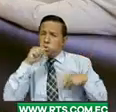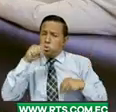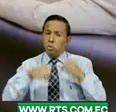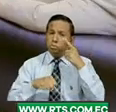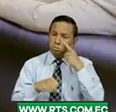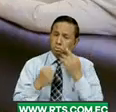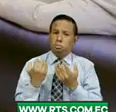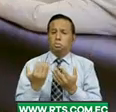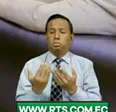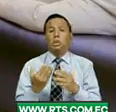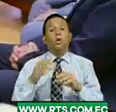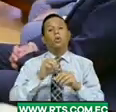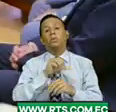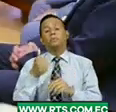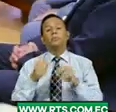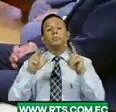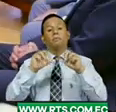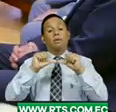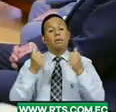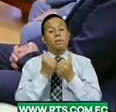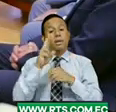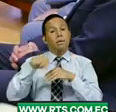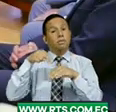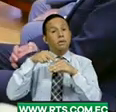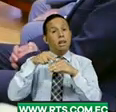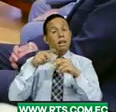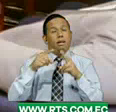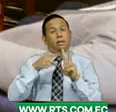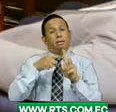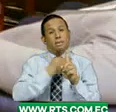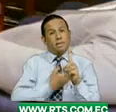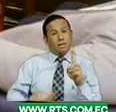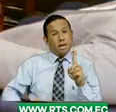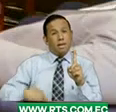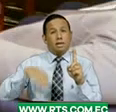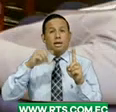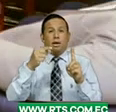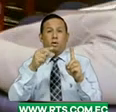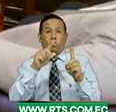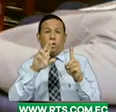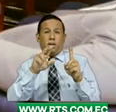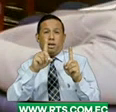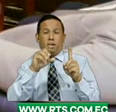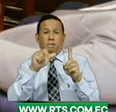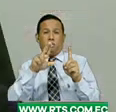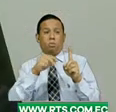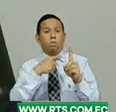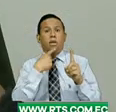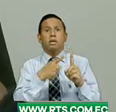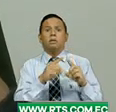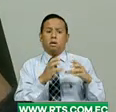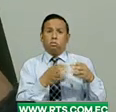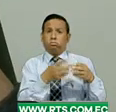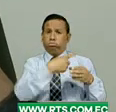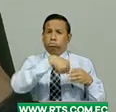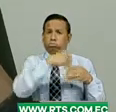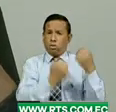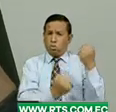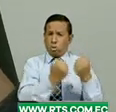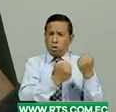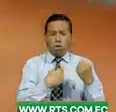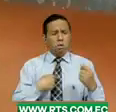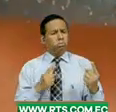de la Asamblea, Guadalupe Yori, dialogó con la Federación de Choferes Profesionales del Ecuador. Creemos que se